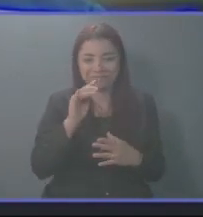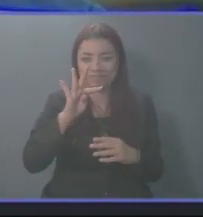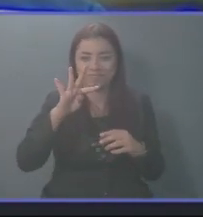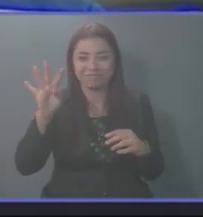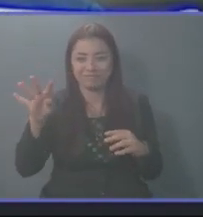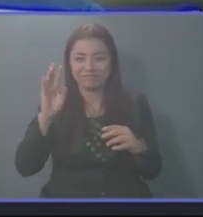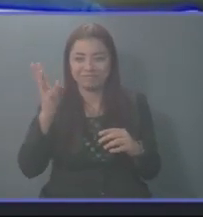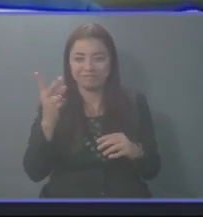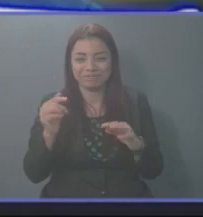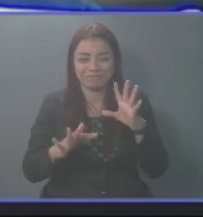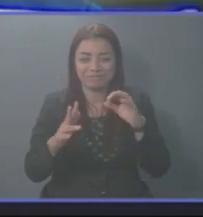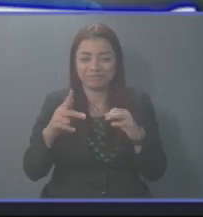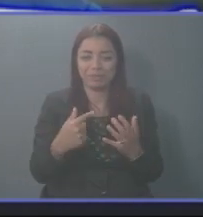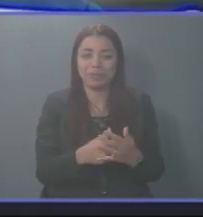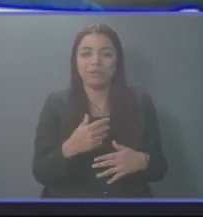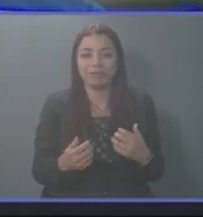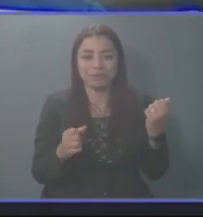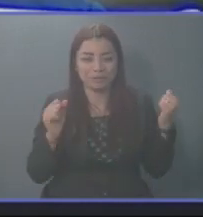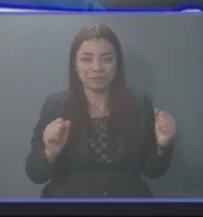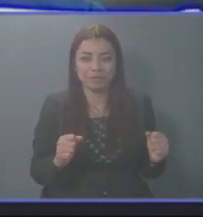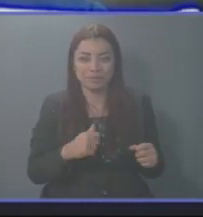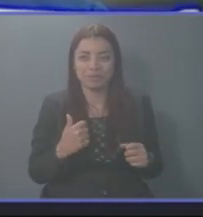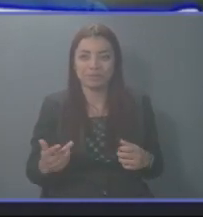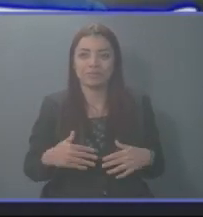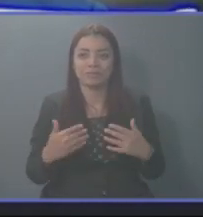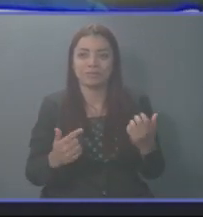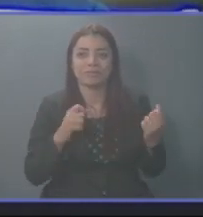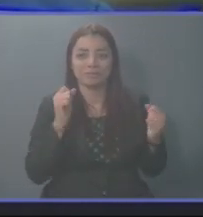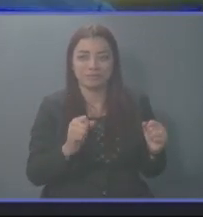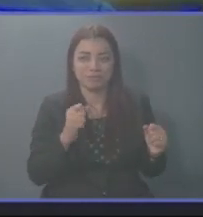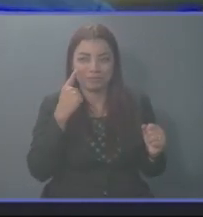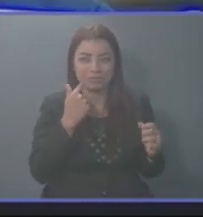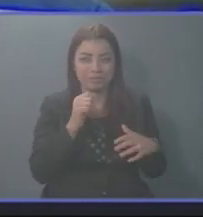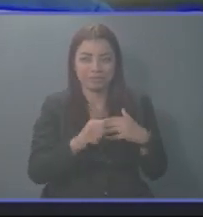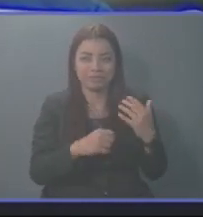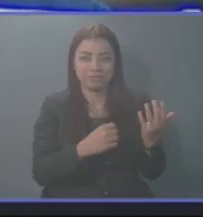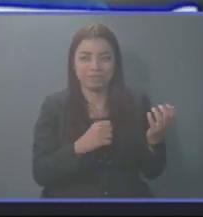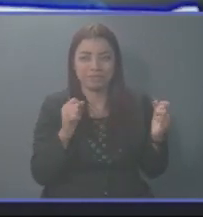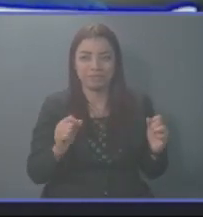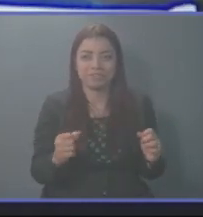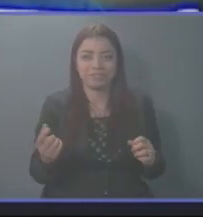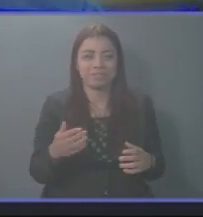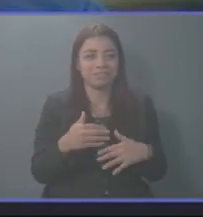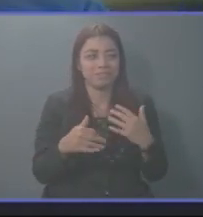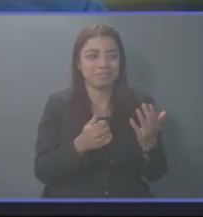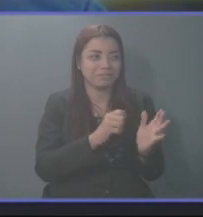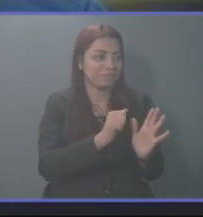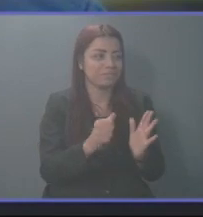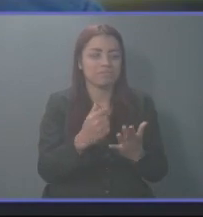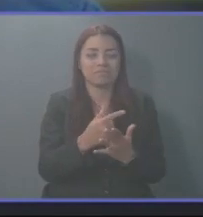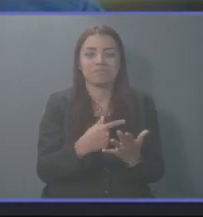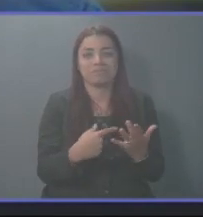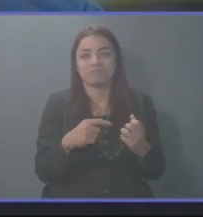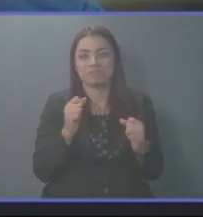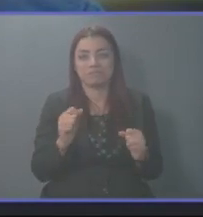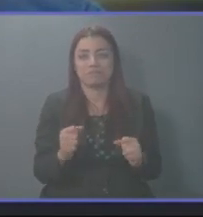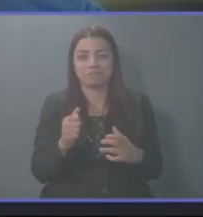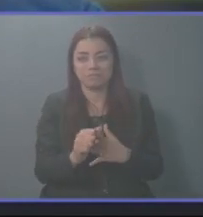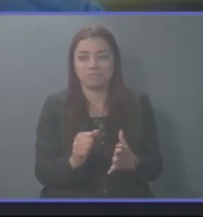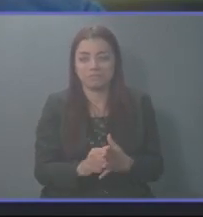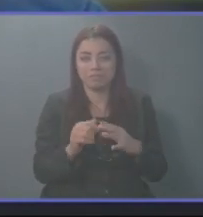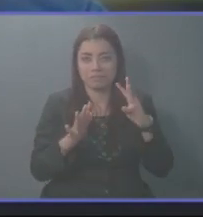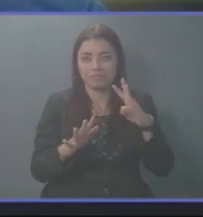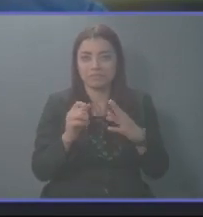con el propósito de armonizar el texto de la ley, al utilizarse el término deportista de alta competencia, es necesario modificar los